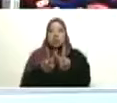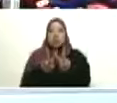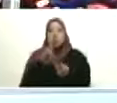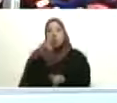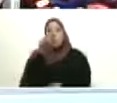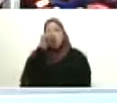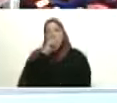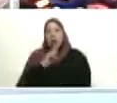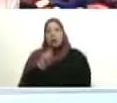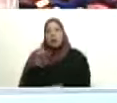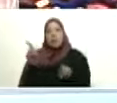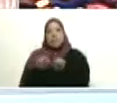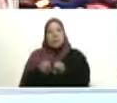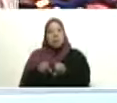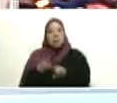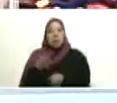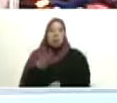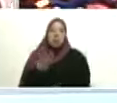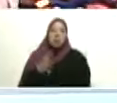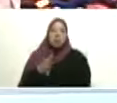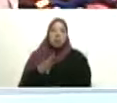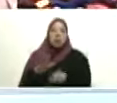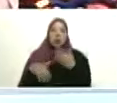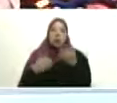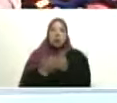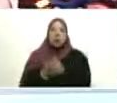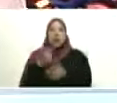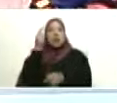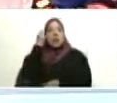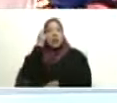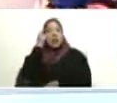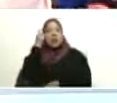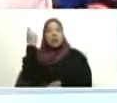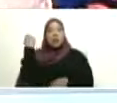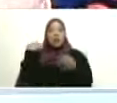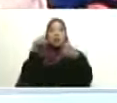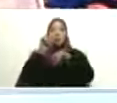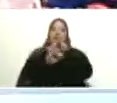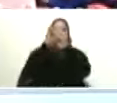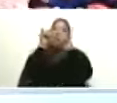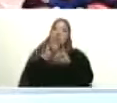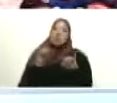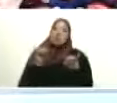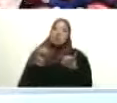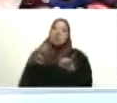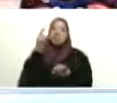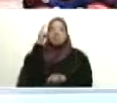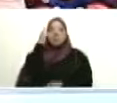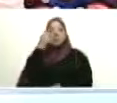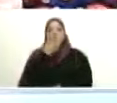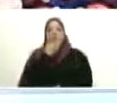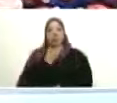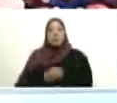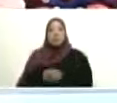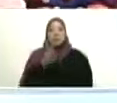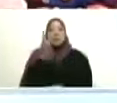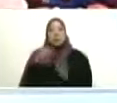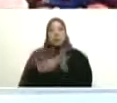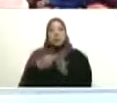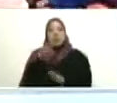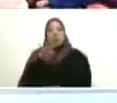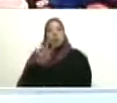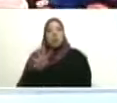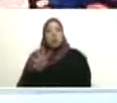año, en esta época más o menos, cuando ya estemos celebrando con felicidad diciembre